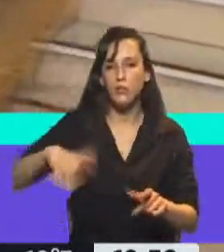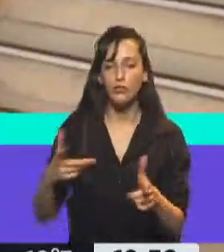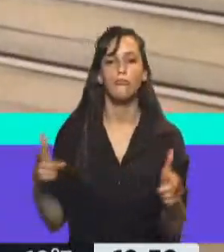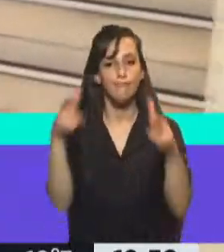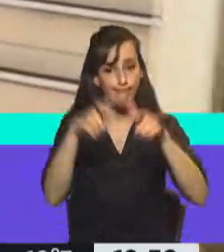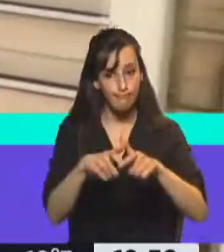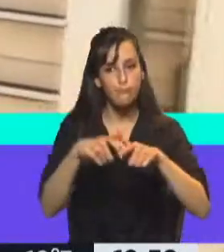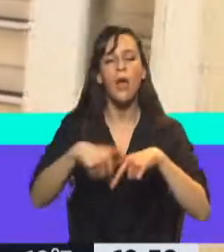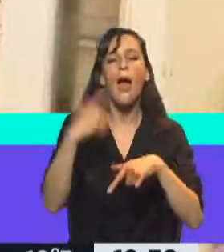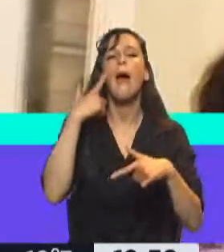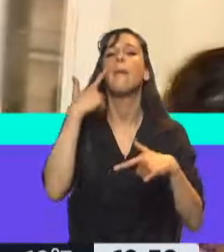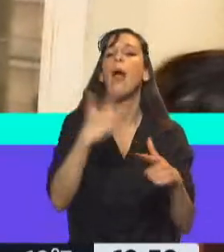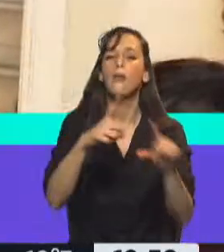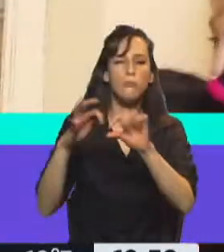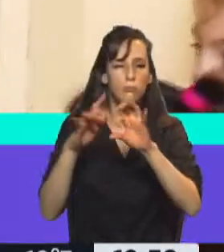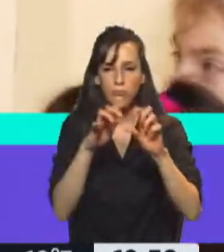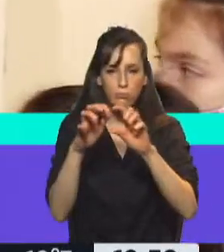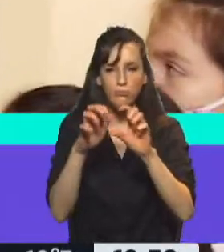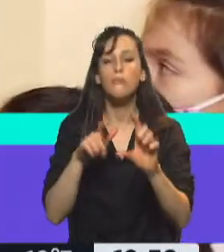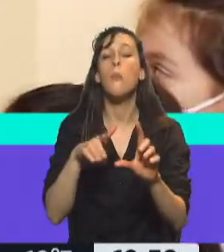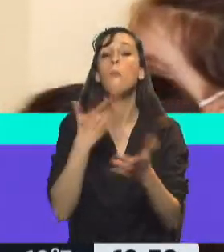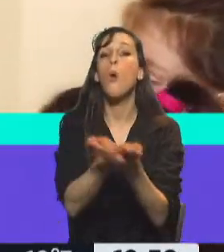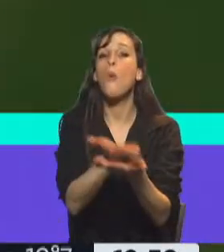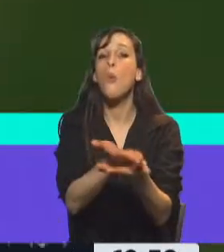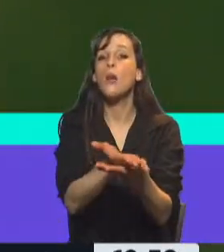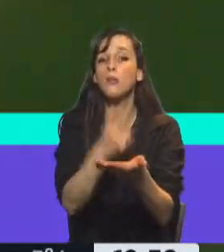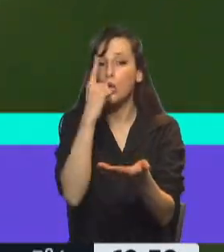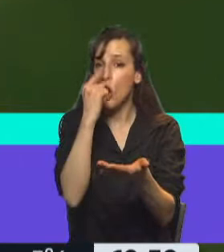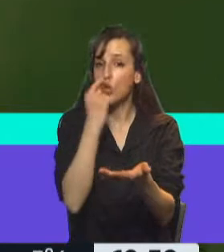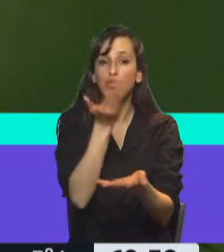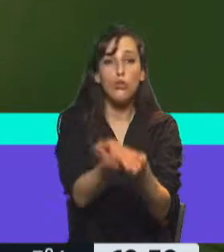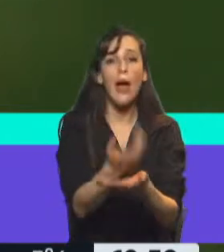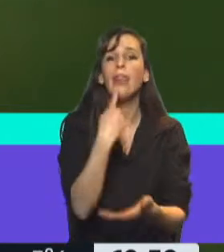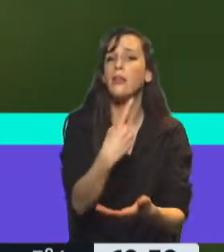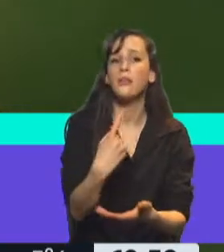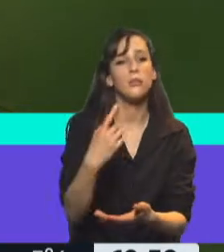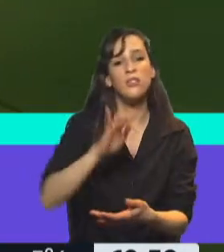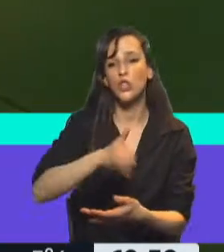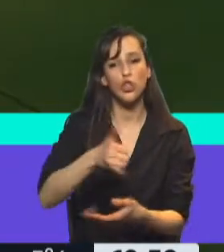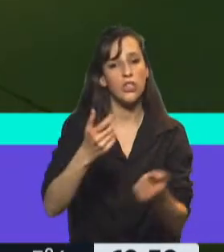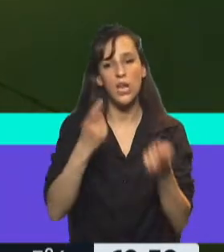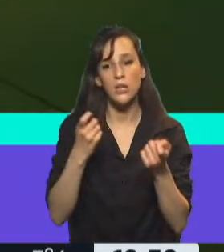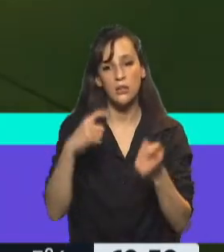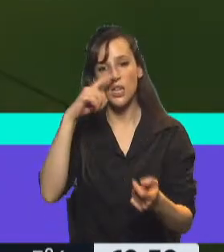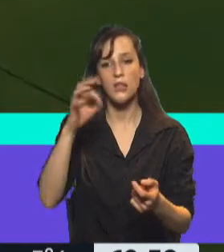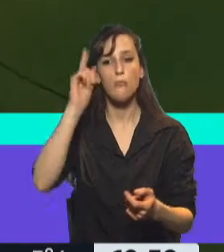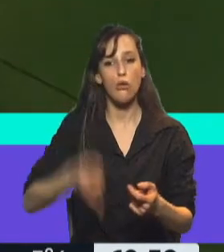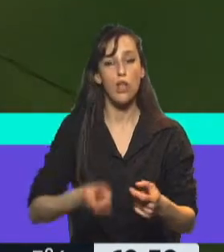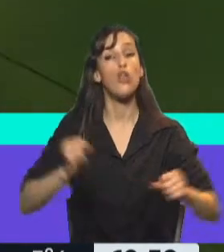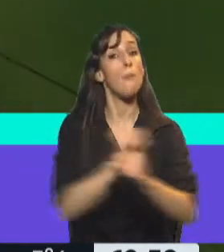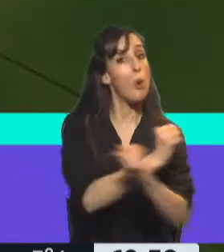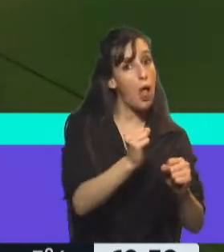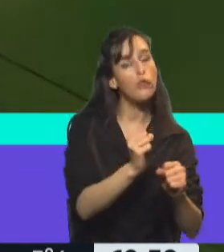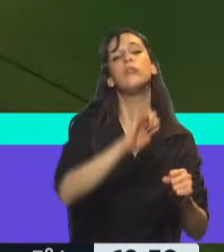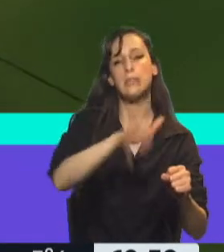la propuesta del ministro trata de aprobar como mínimo el 70 por ciento de contenidos para